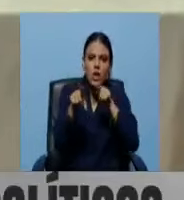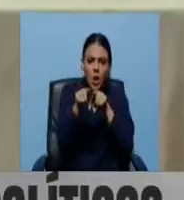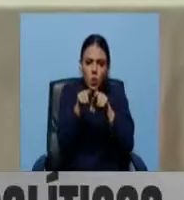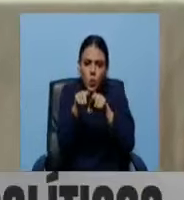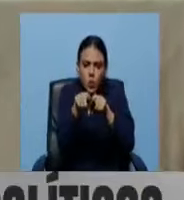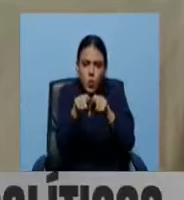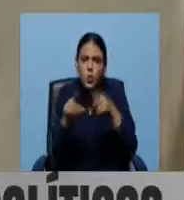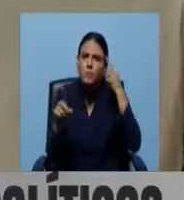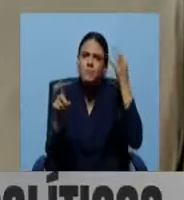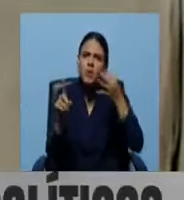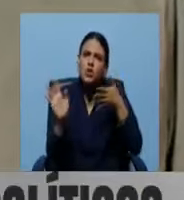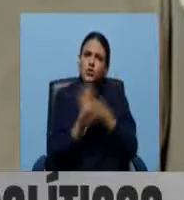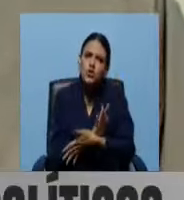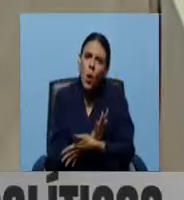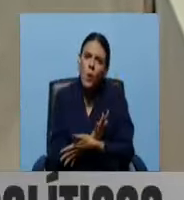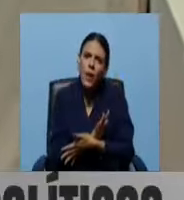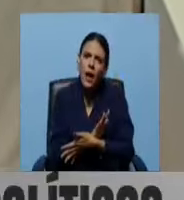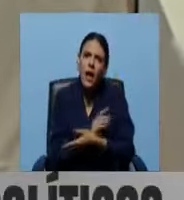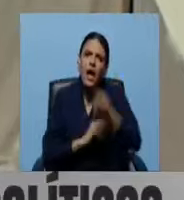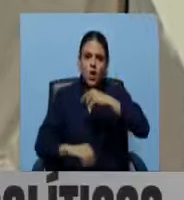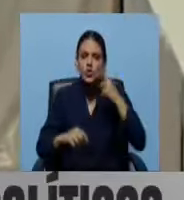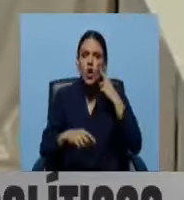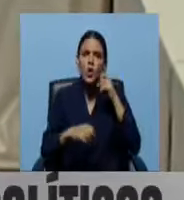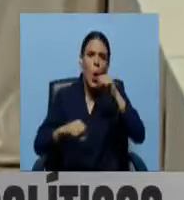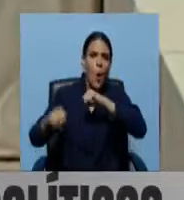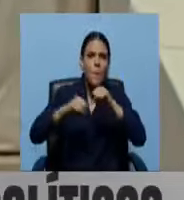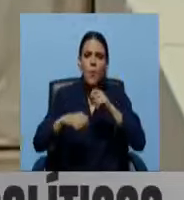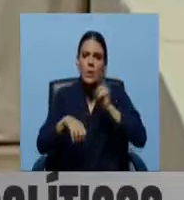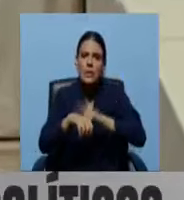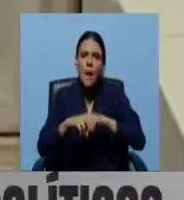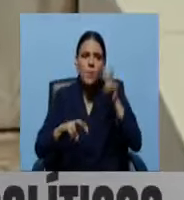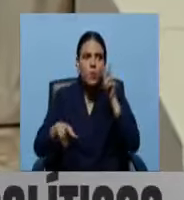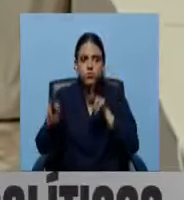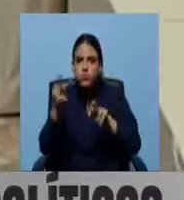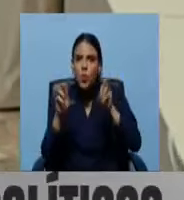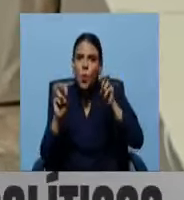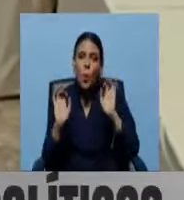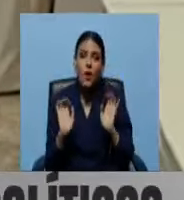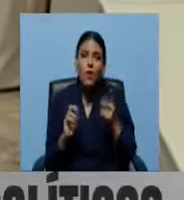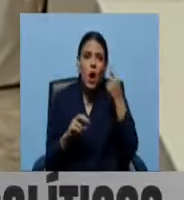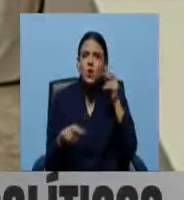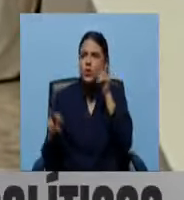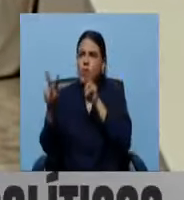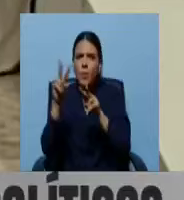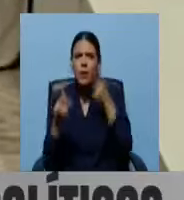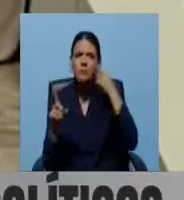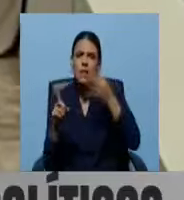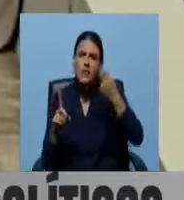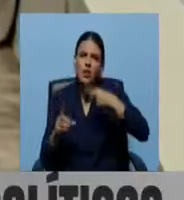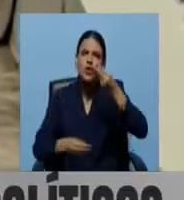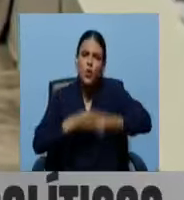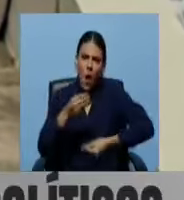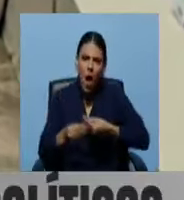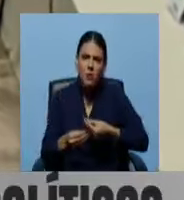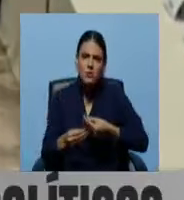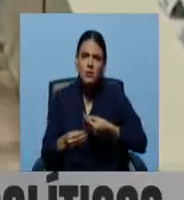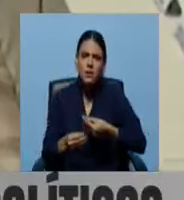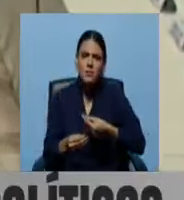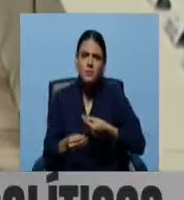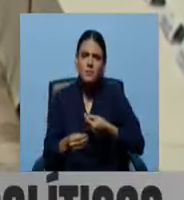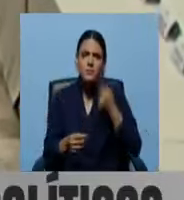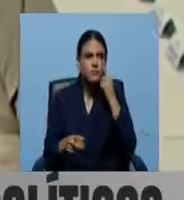sobre esa movilización. Una observación que nosotros siempre